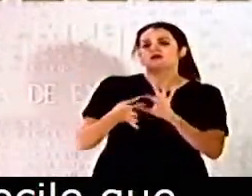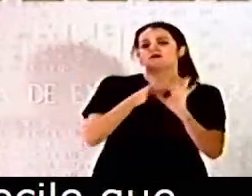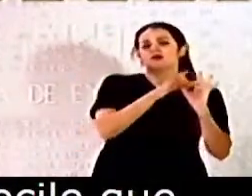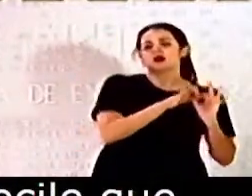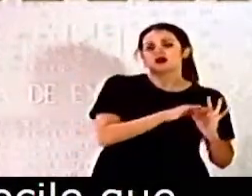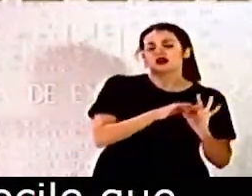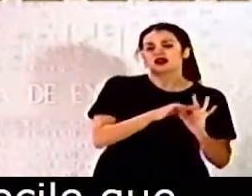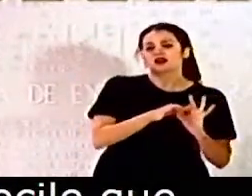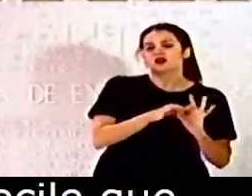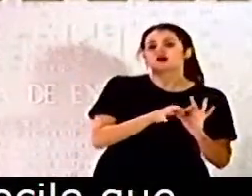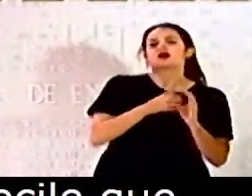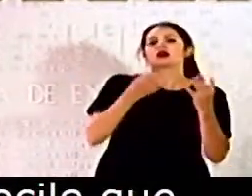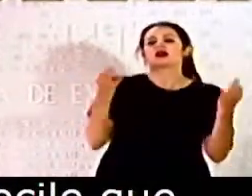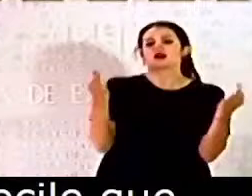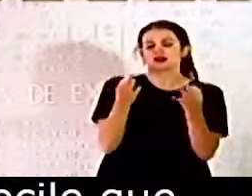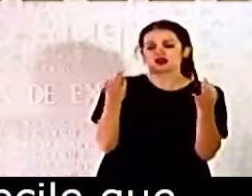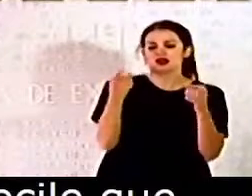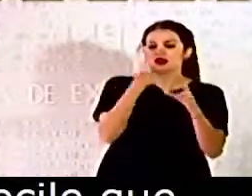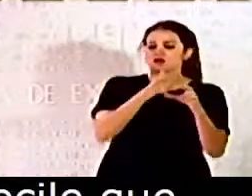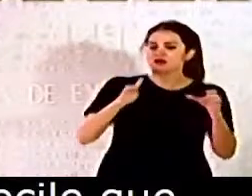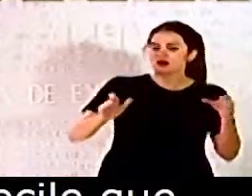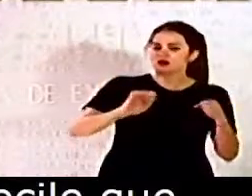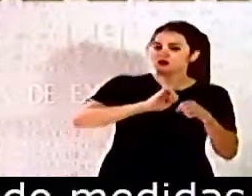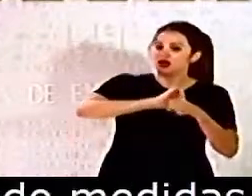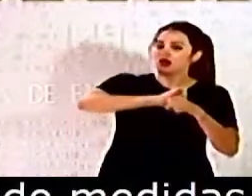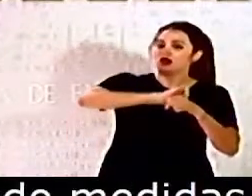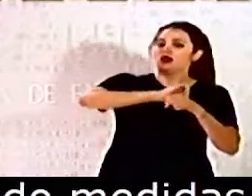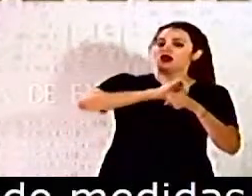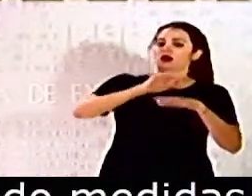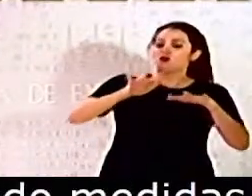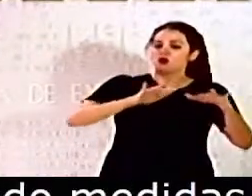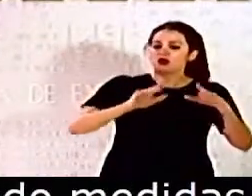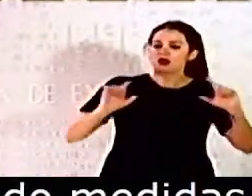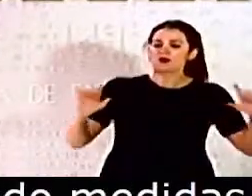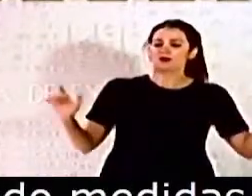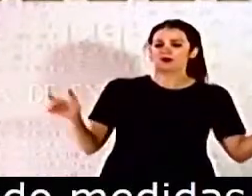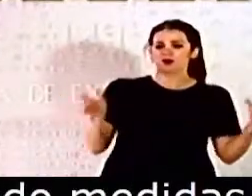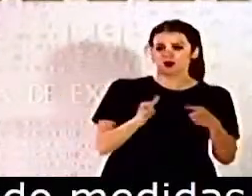a intentar disminuir en la medida de lo posible la movilidad.